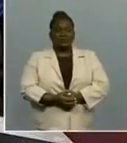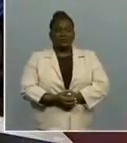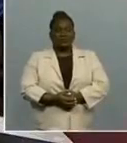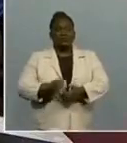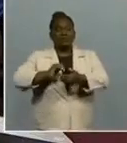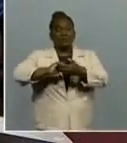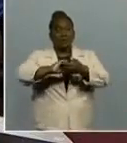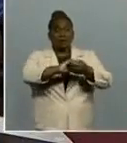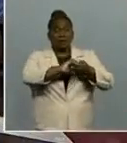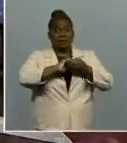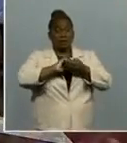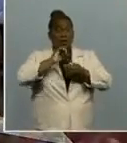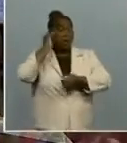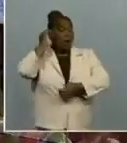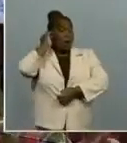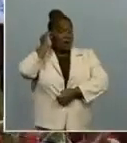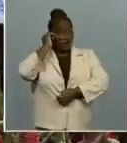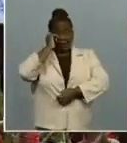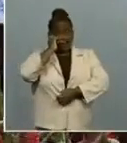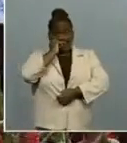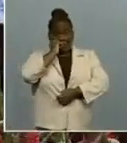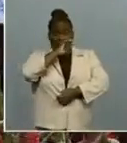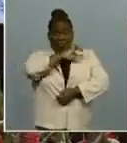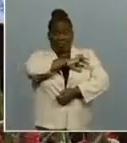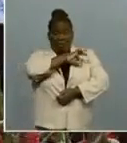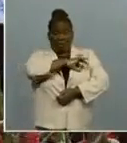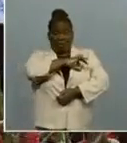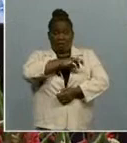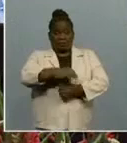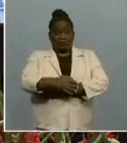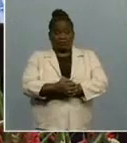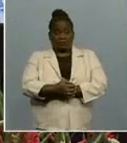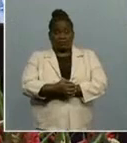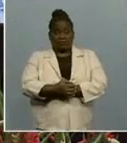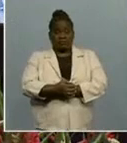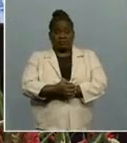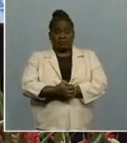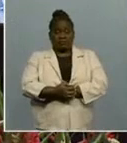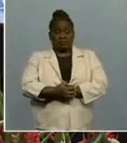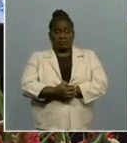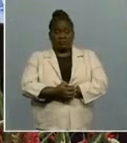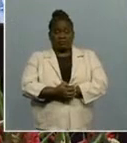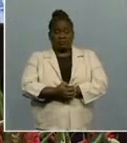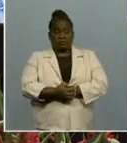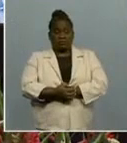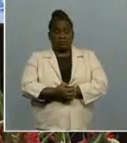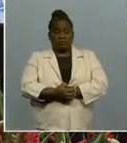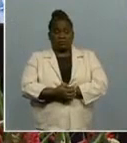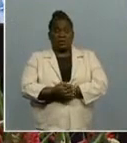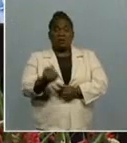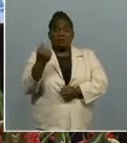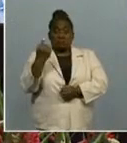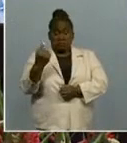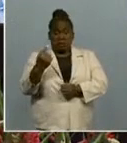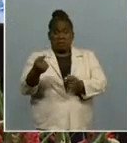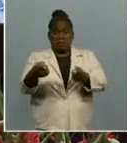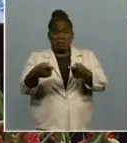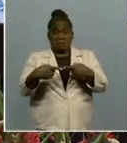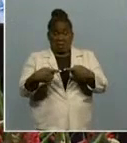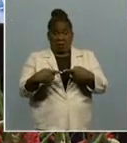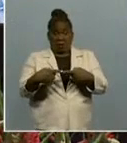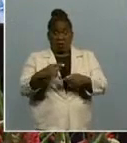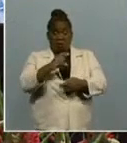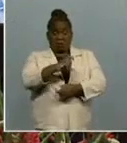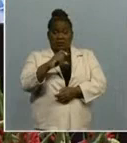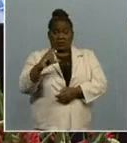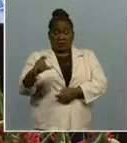compañeros delegadas y delegados en el 1er pleno del comité central